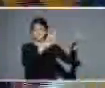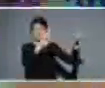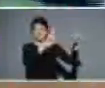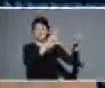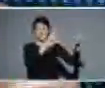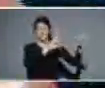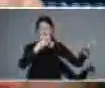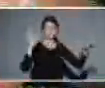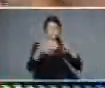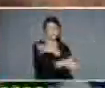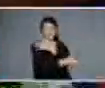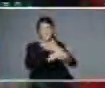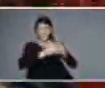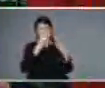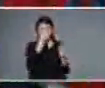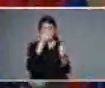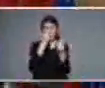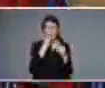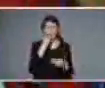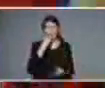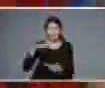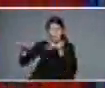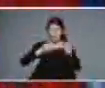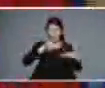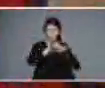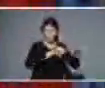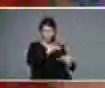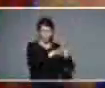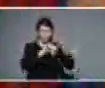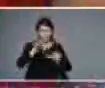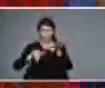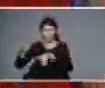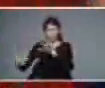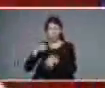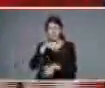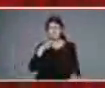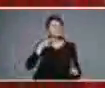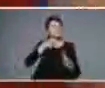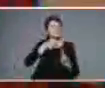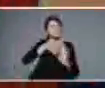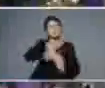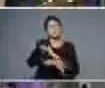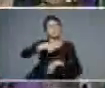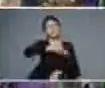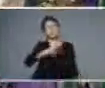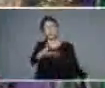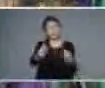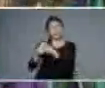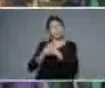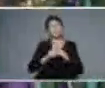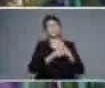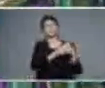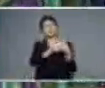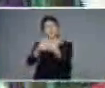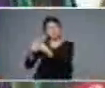televisivo y es la razón la que hace que estemos unidos El